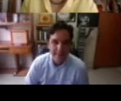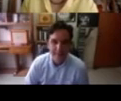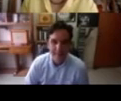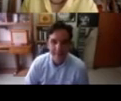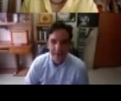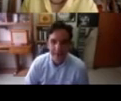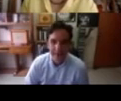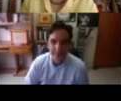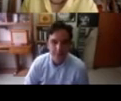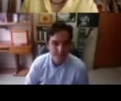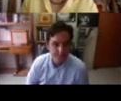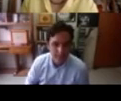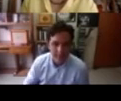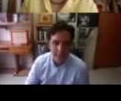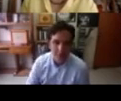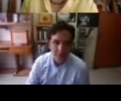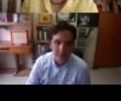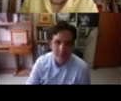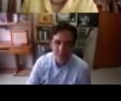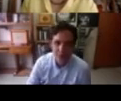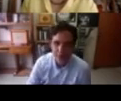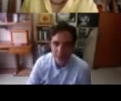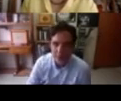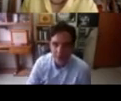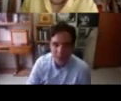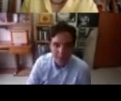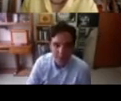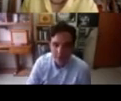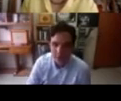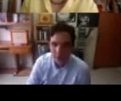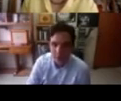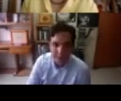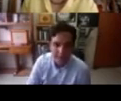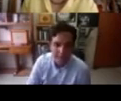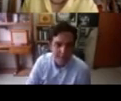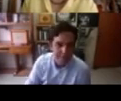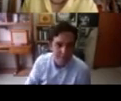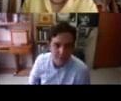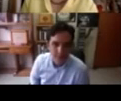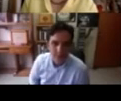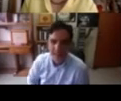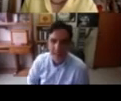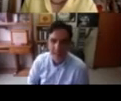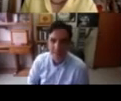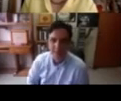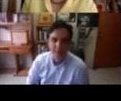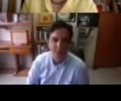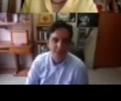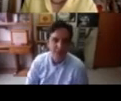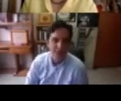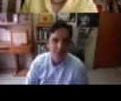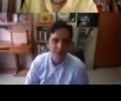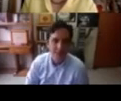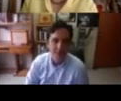habilidad técnica para desarrollar sus propios cortometrajes. ¿Podemos ir adelante, por